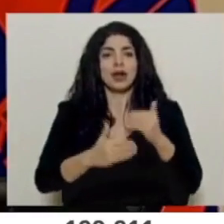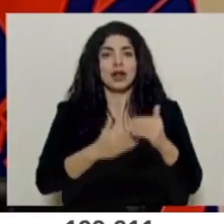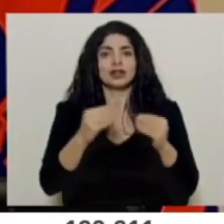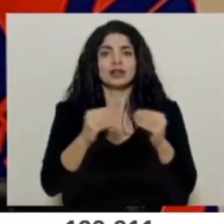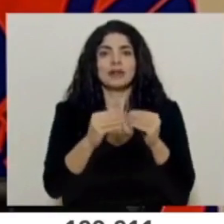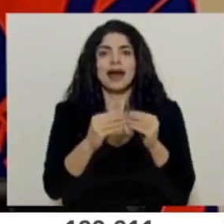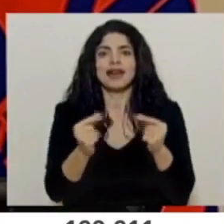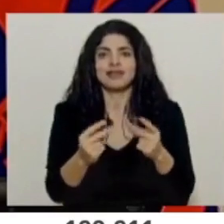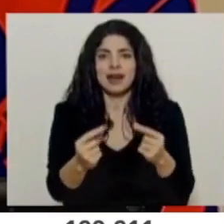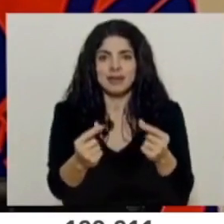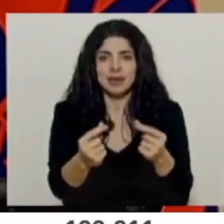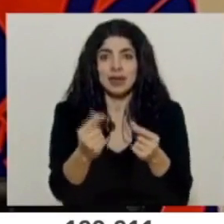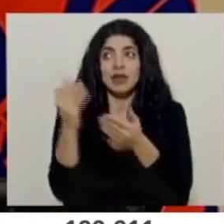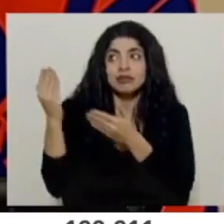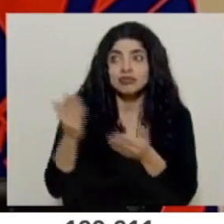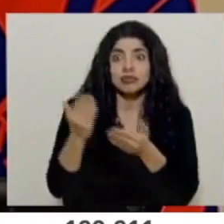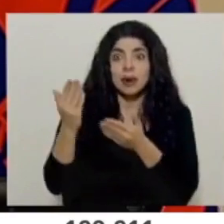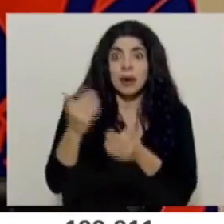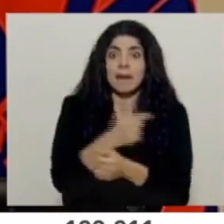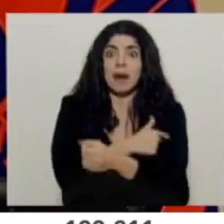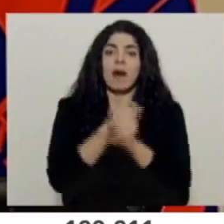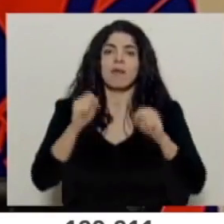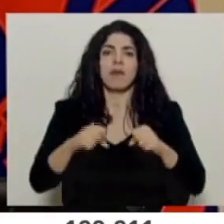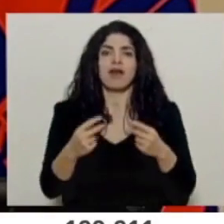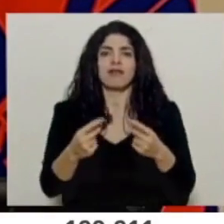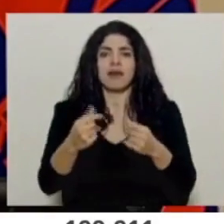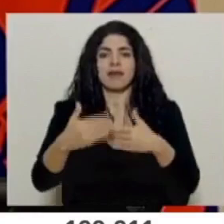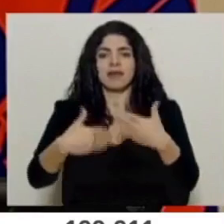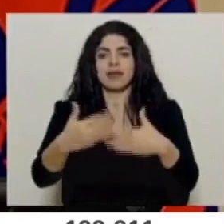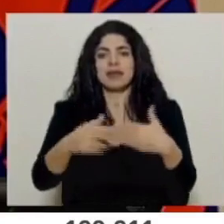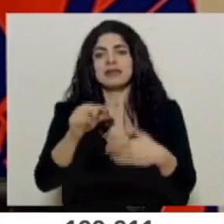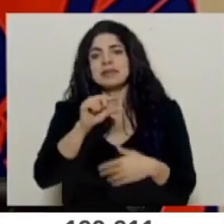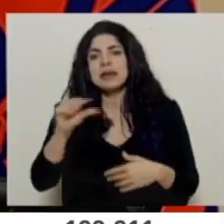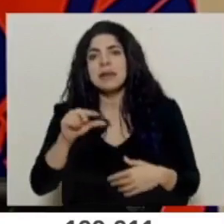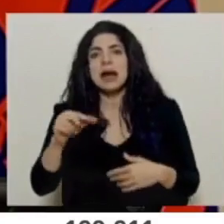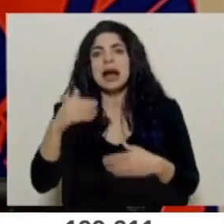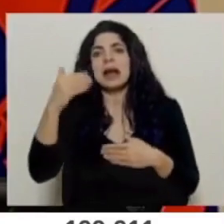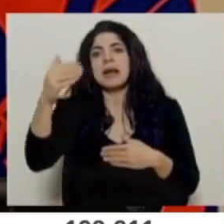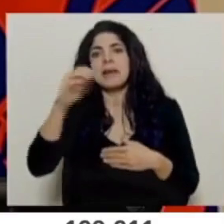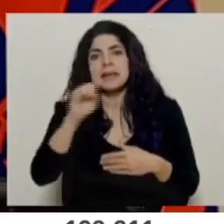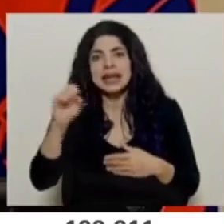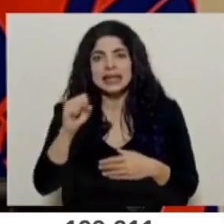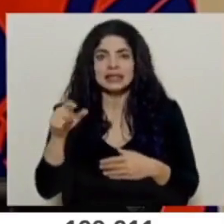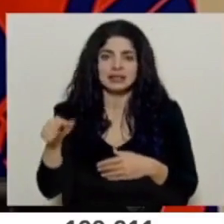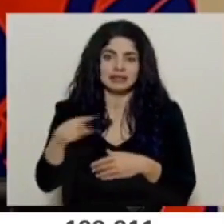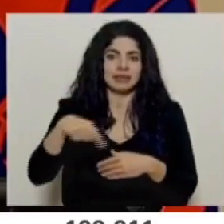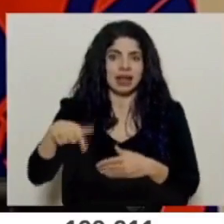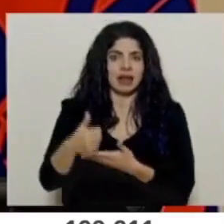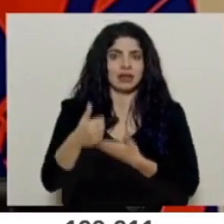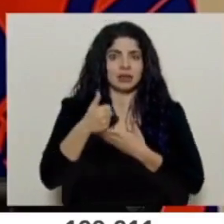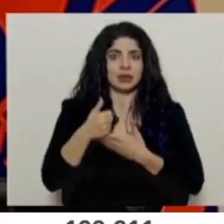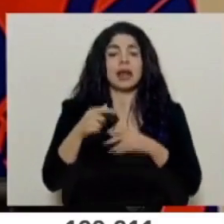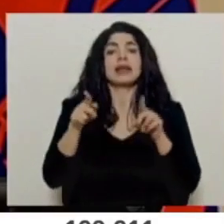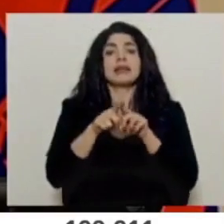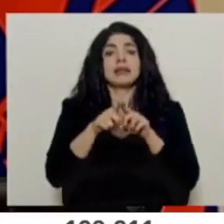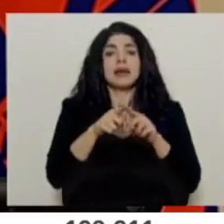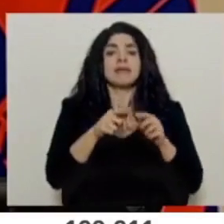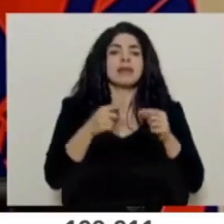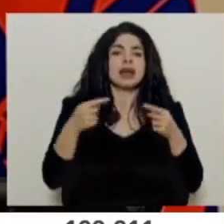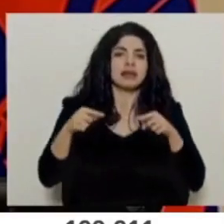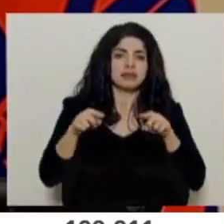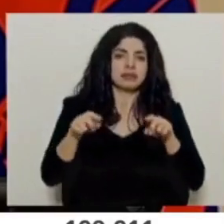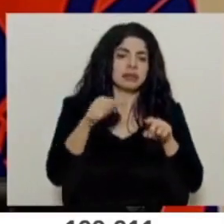conforme se reciban más dosis de vacunas en las próximas semanas y meses, y poder también seguir trabajando en el modelo de